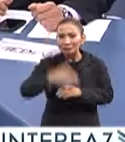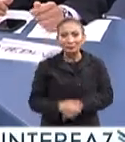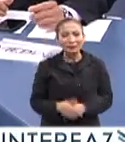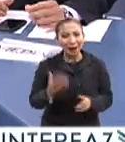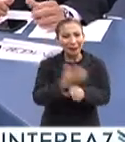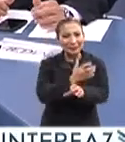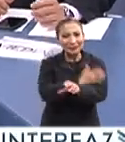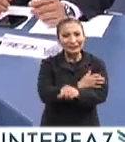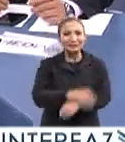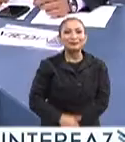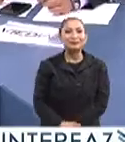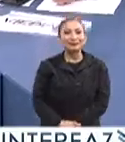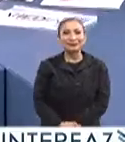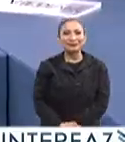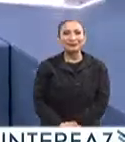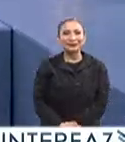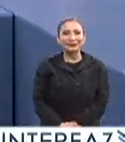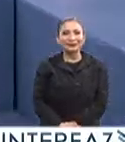tema. Acompáñennos.